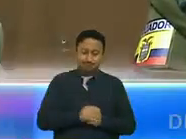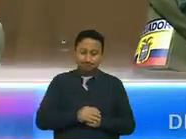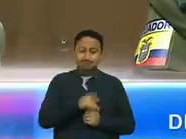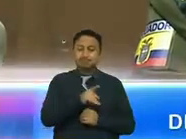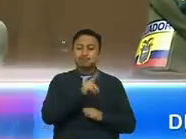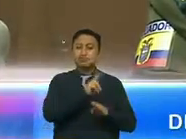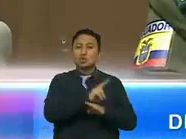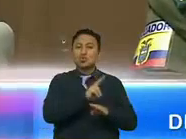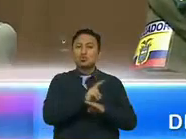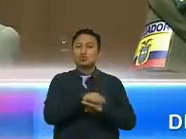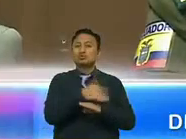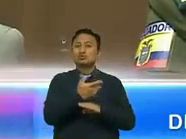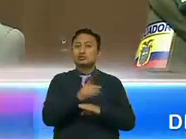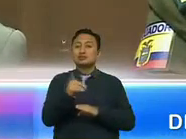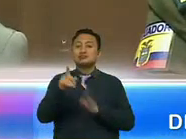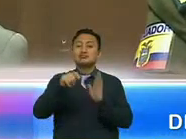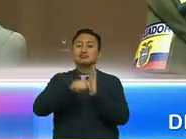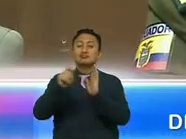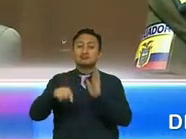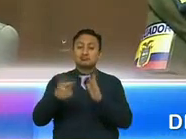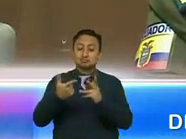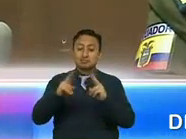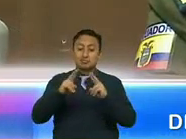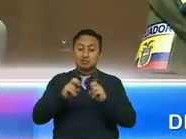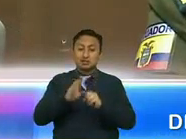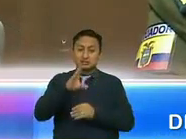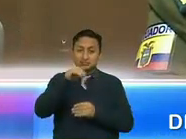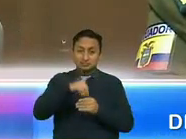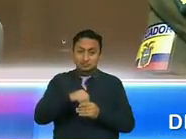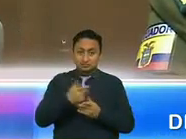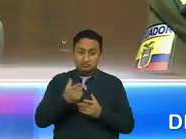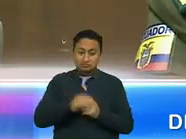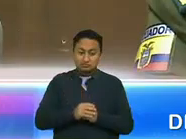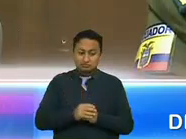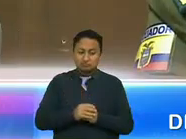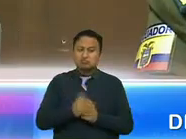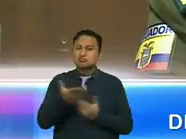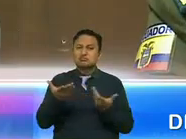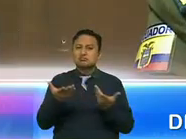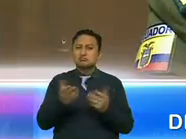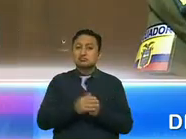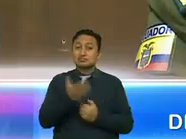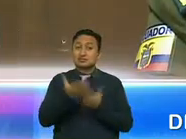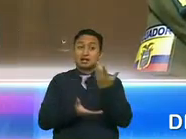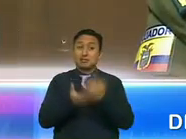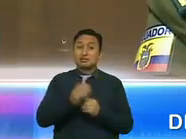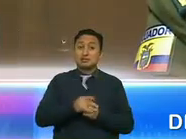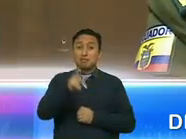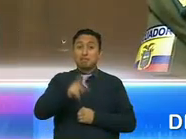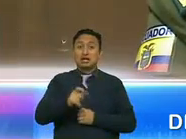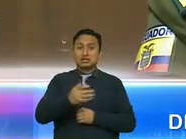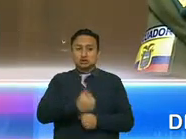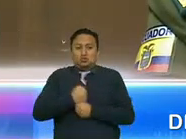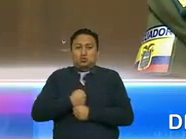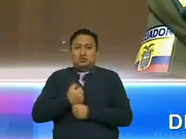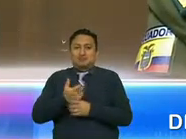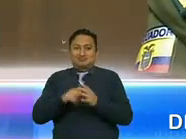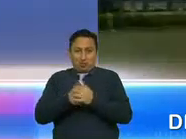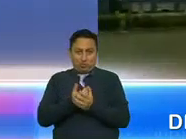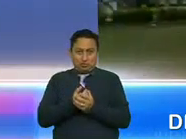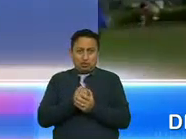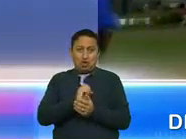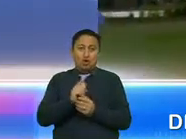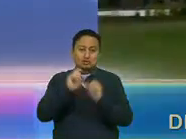se investigará con la Contraloría y se investigará internamente para ver si hubo algún nivel de discrecionalidad en la utilización de la